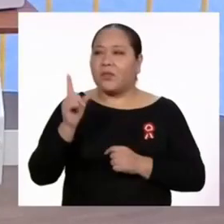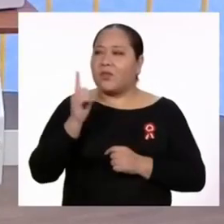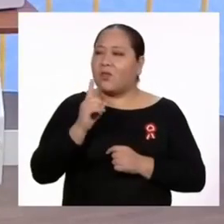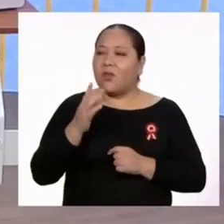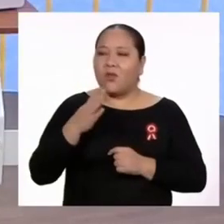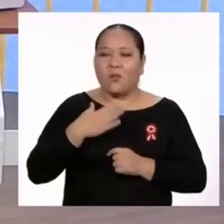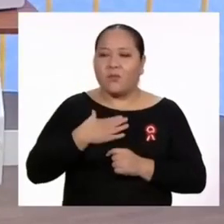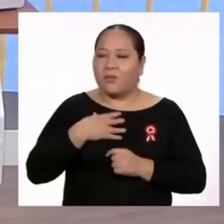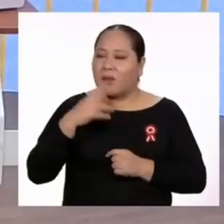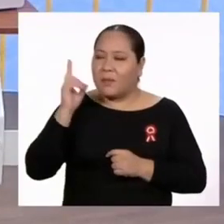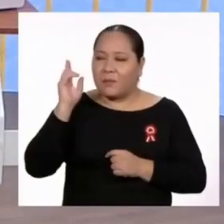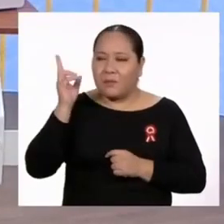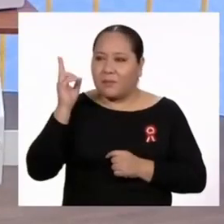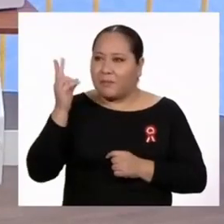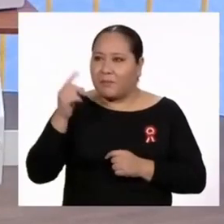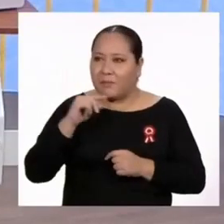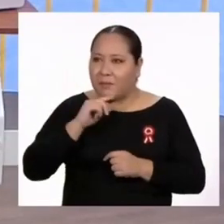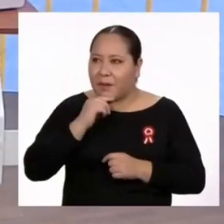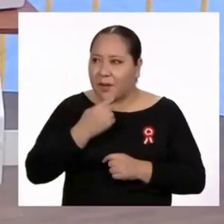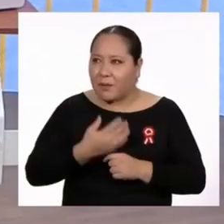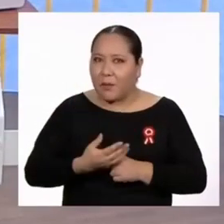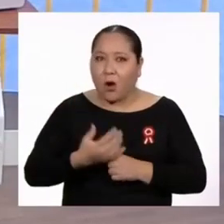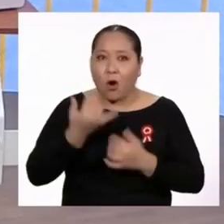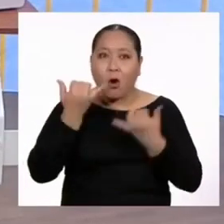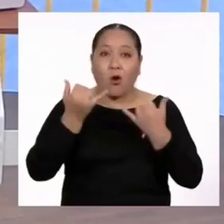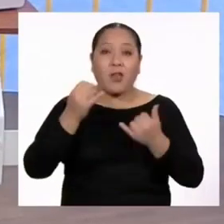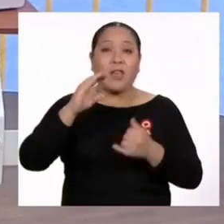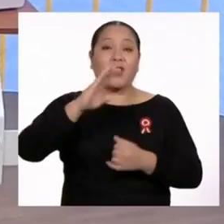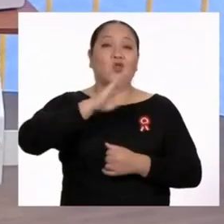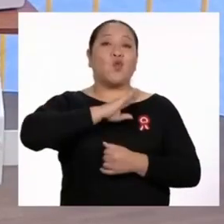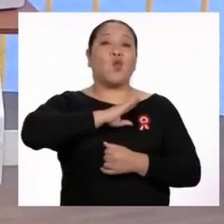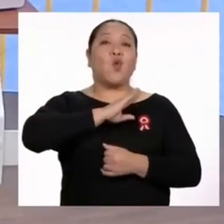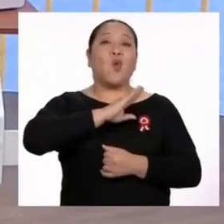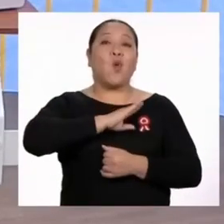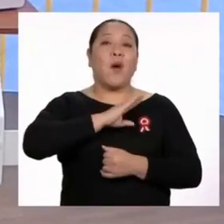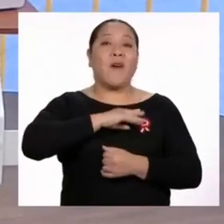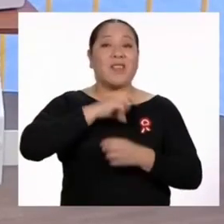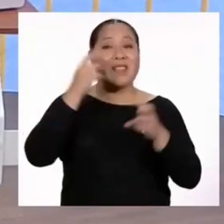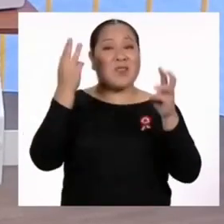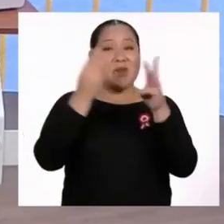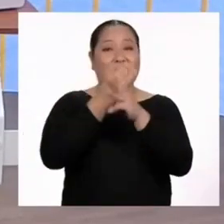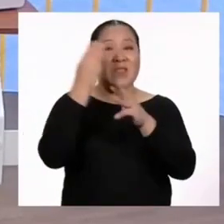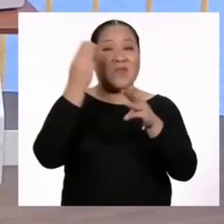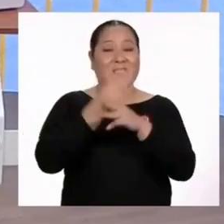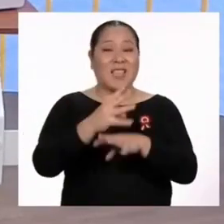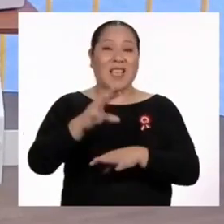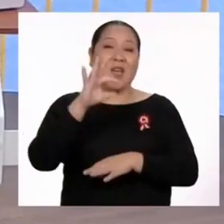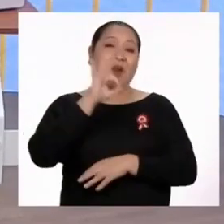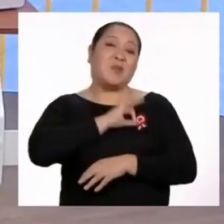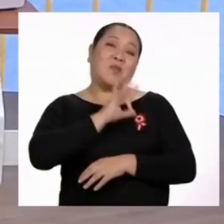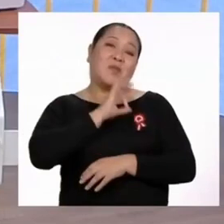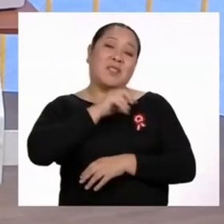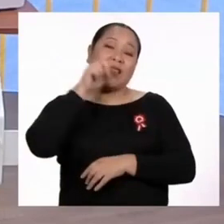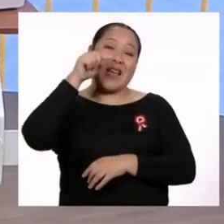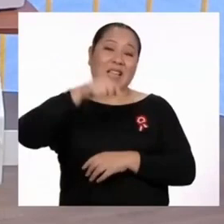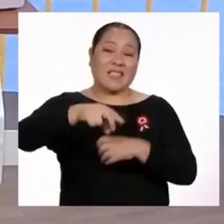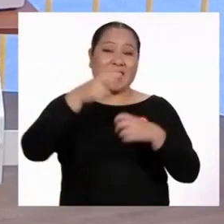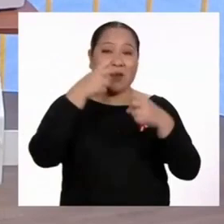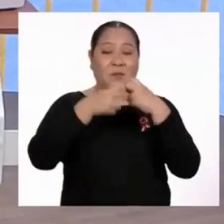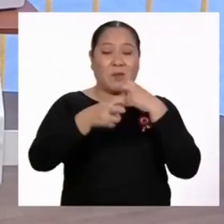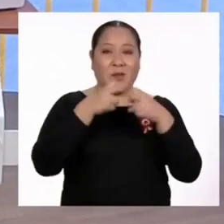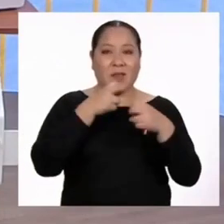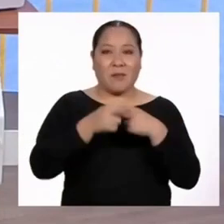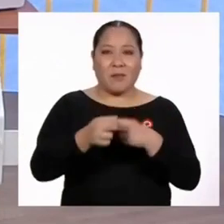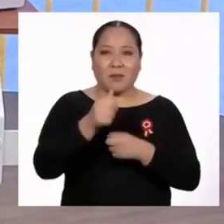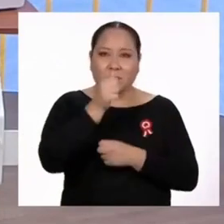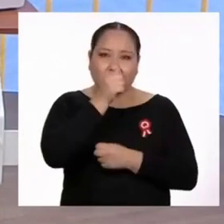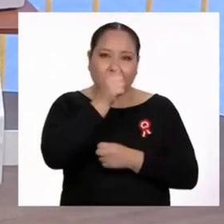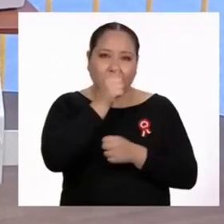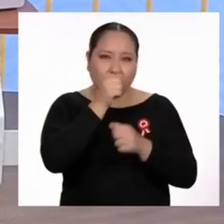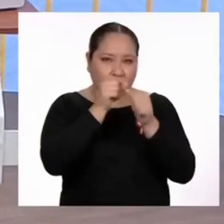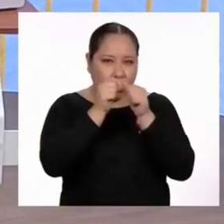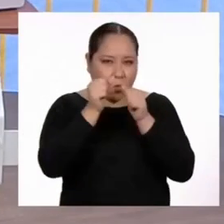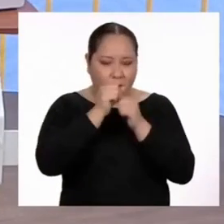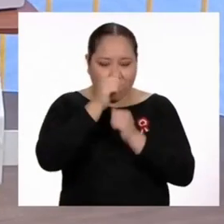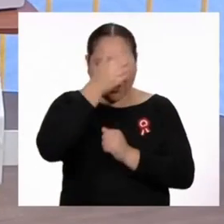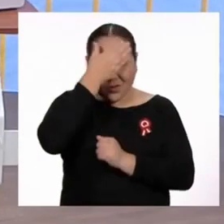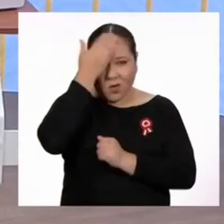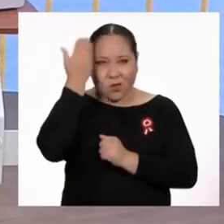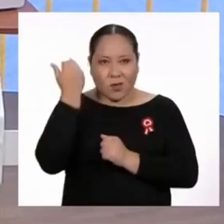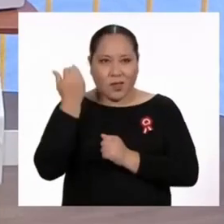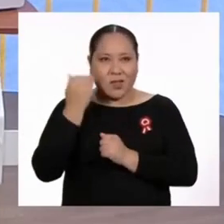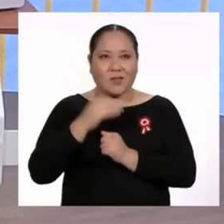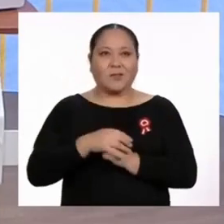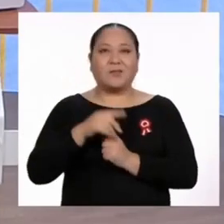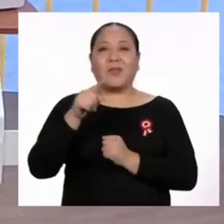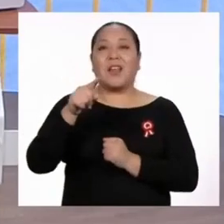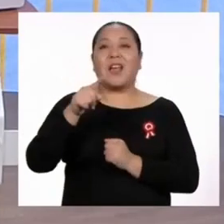mi prima. Hoy es jueves de matemáticas y vamos a aprovechar esta situación de contraseñas olvidadas para que